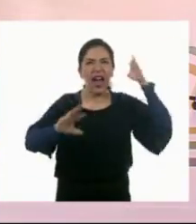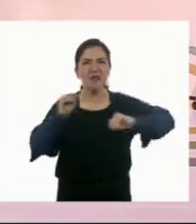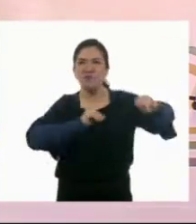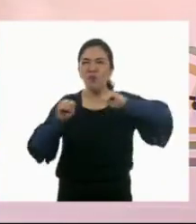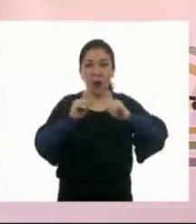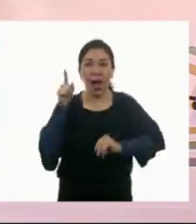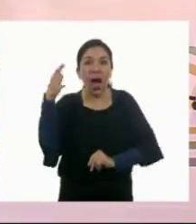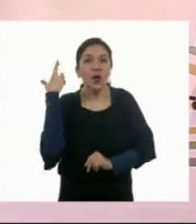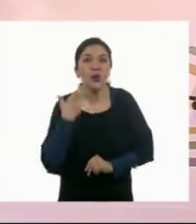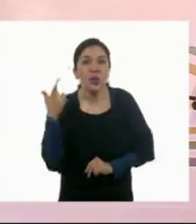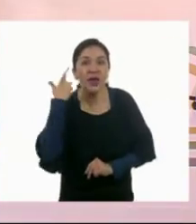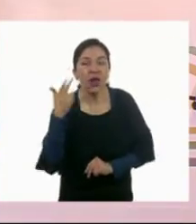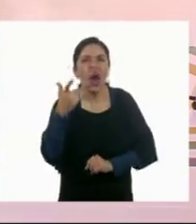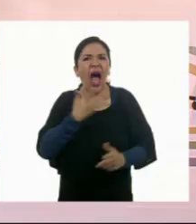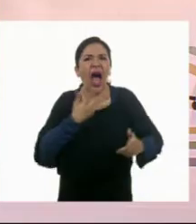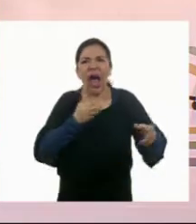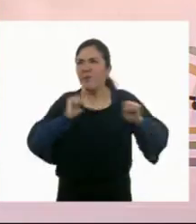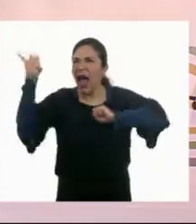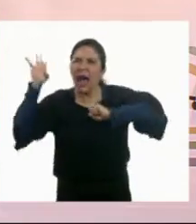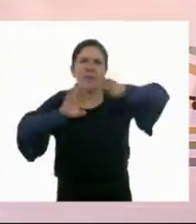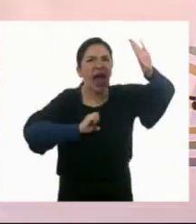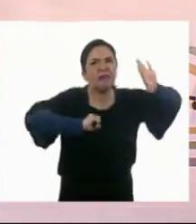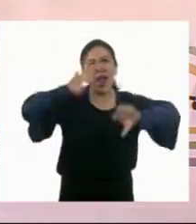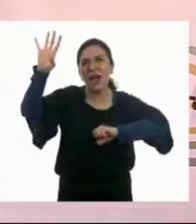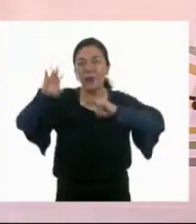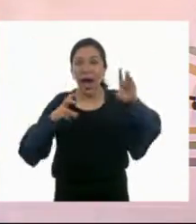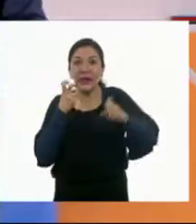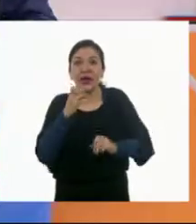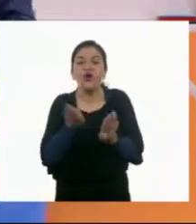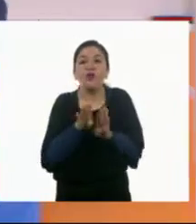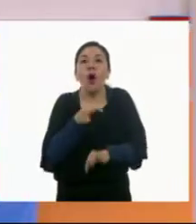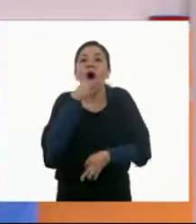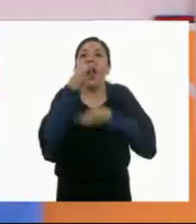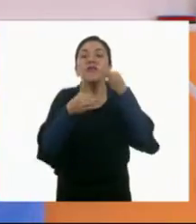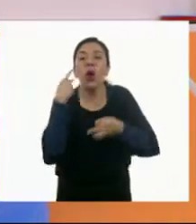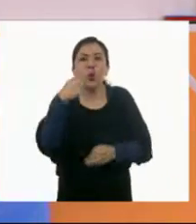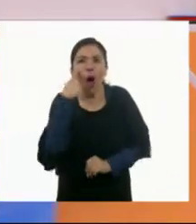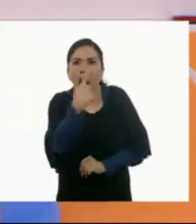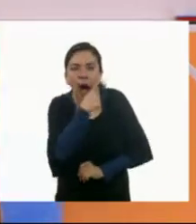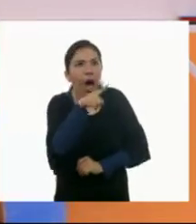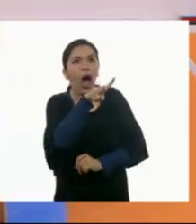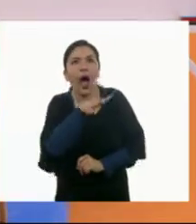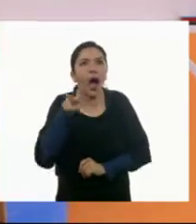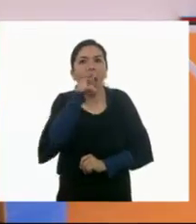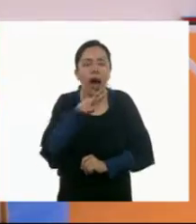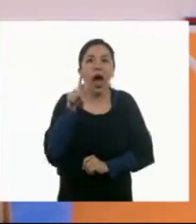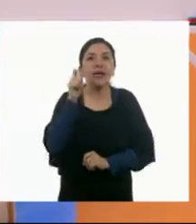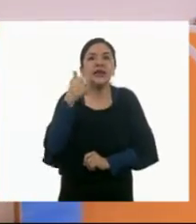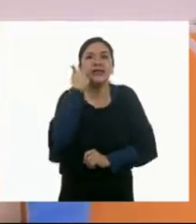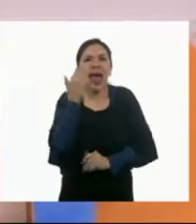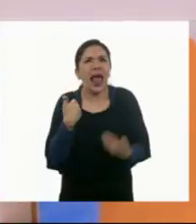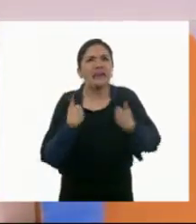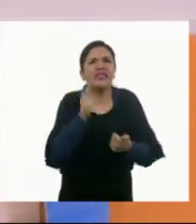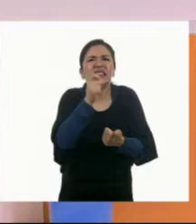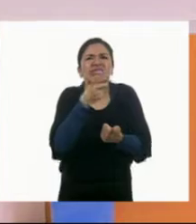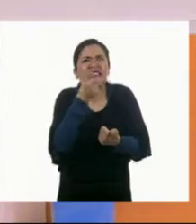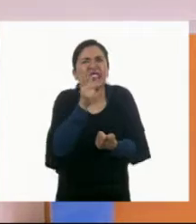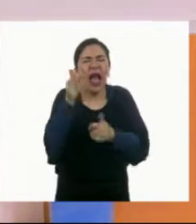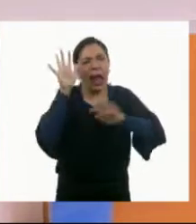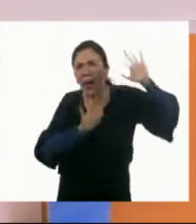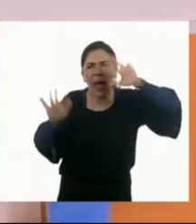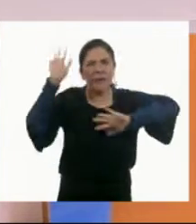haciendo mucho ruido, porque estás mandando muchas señales que el ojo quiere percibir y quiere traducir y quiere